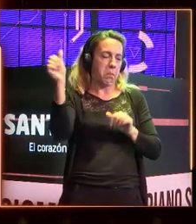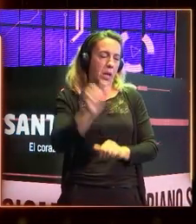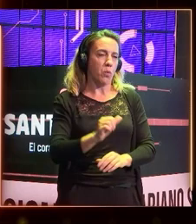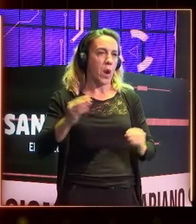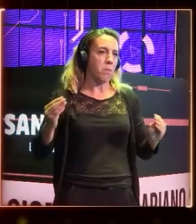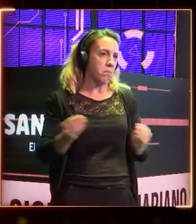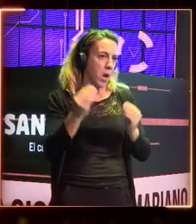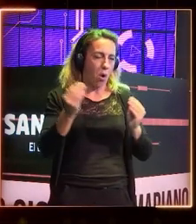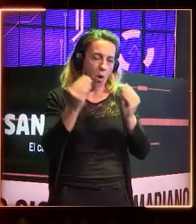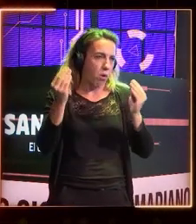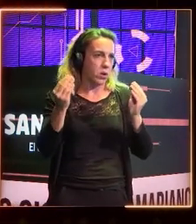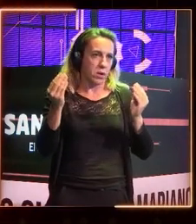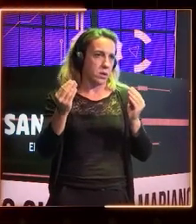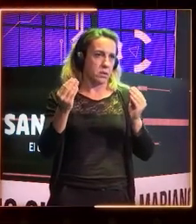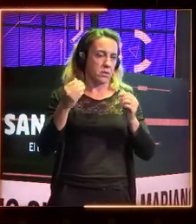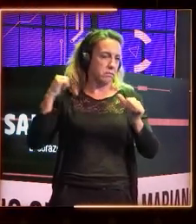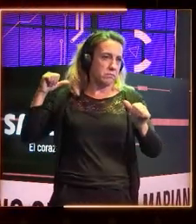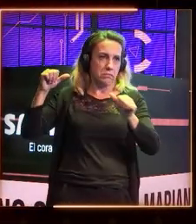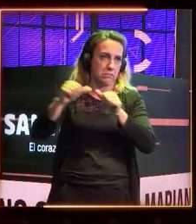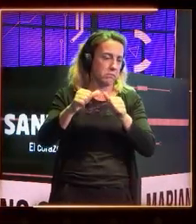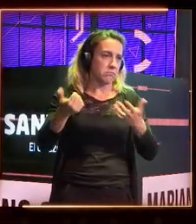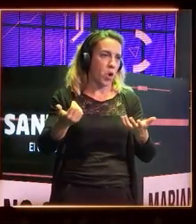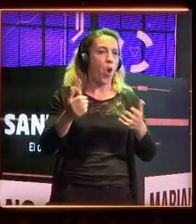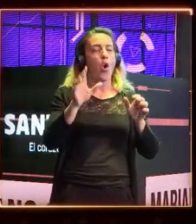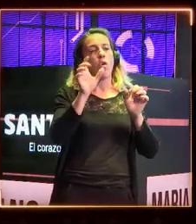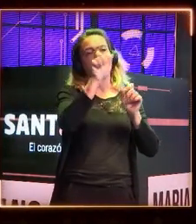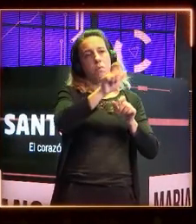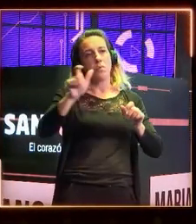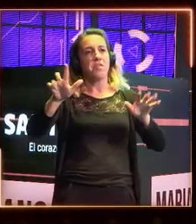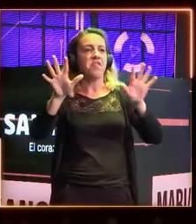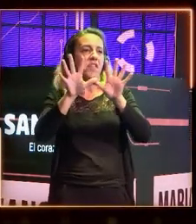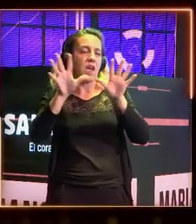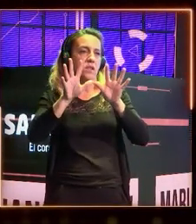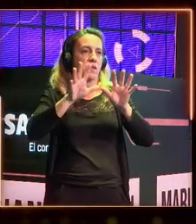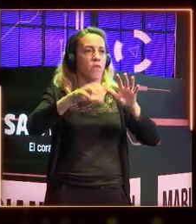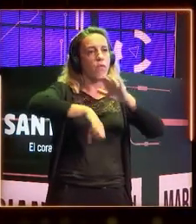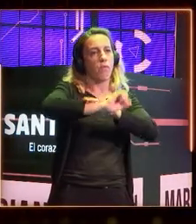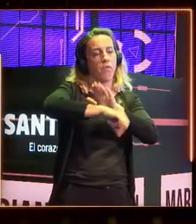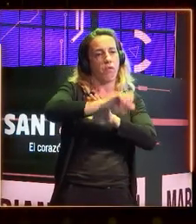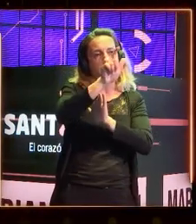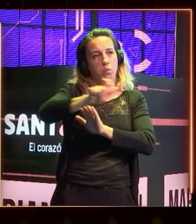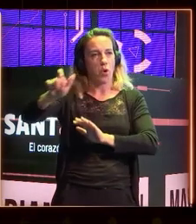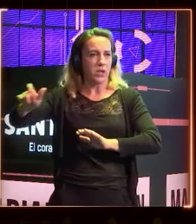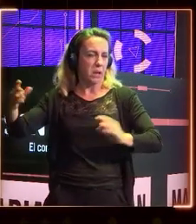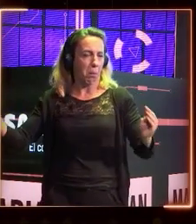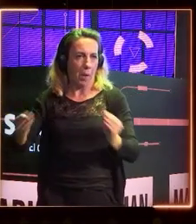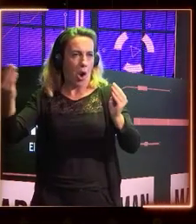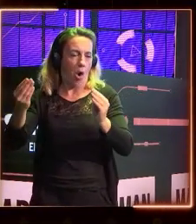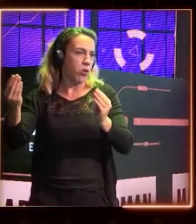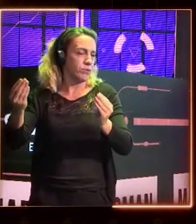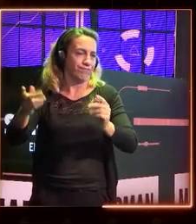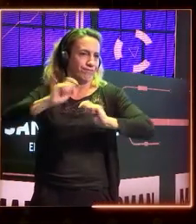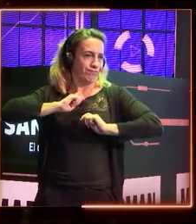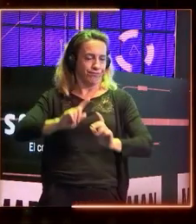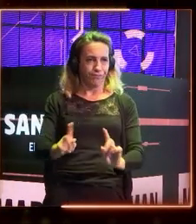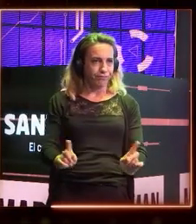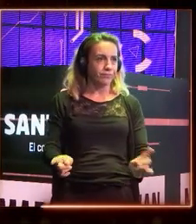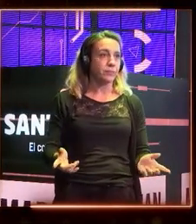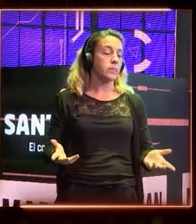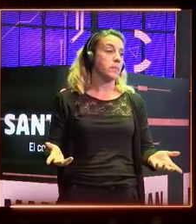mejor futbolista de todos los tiempos Sí justo esa es es la única pero no podemos pedirle que resuelva lo imposible y